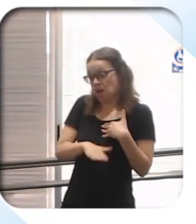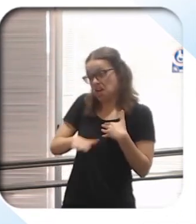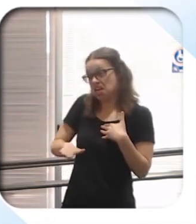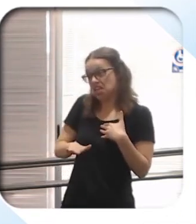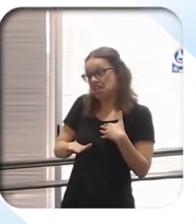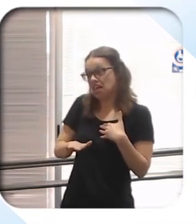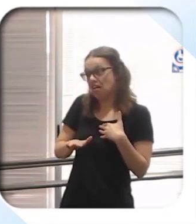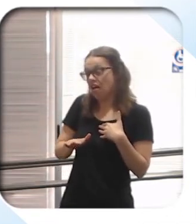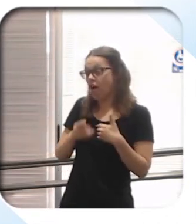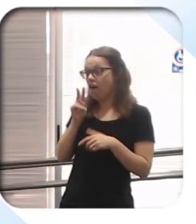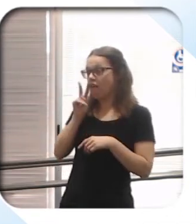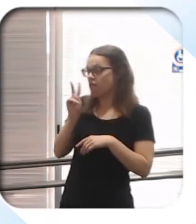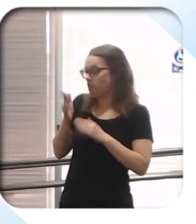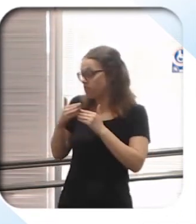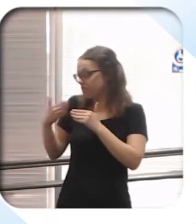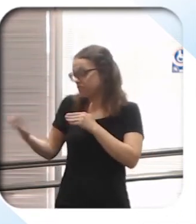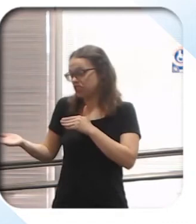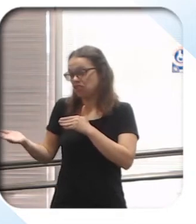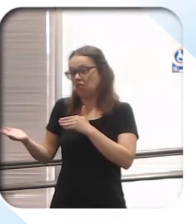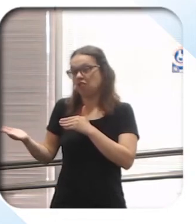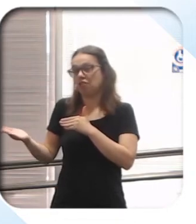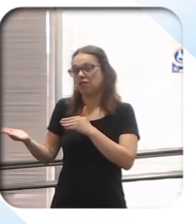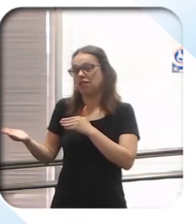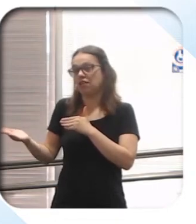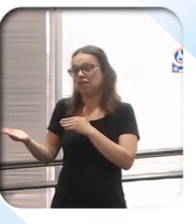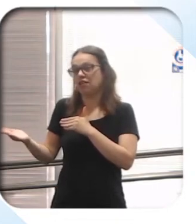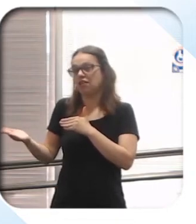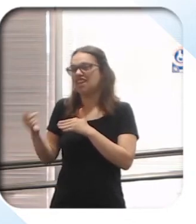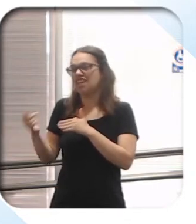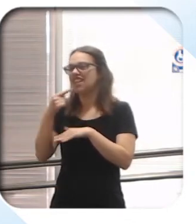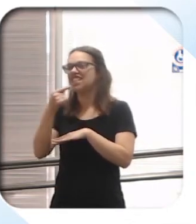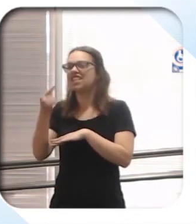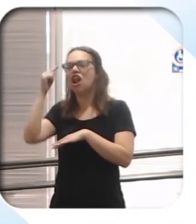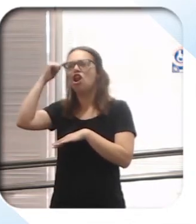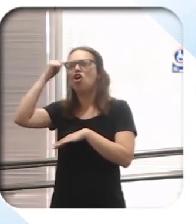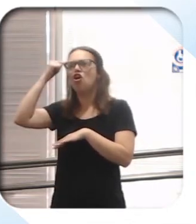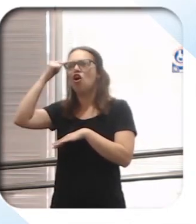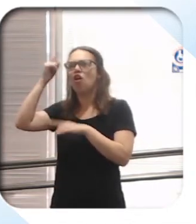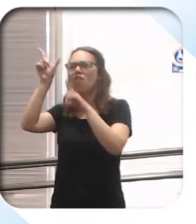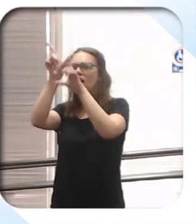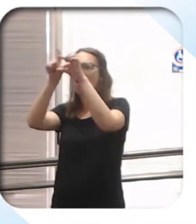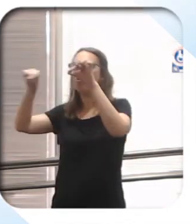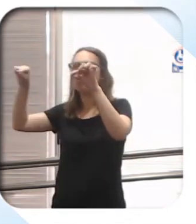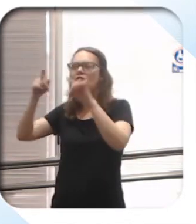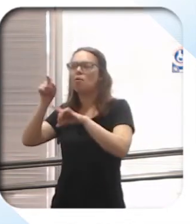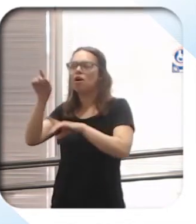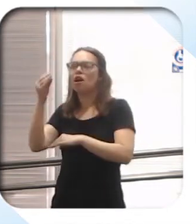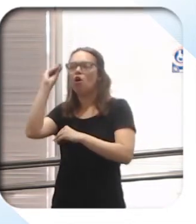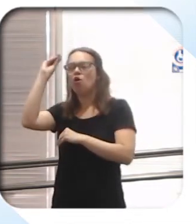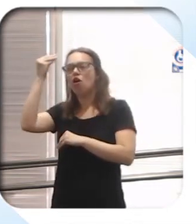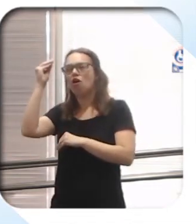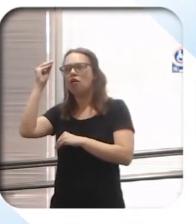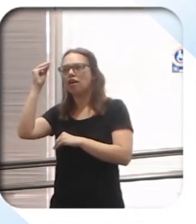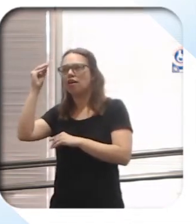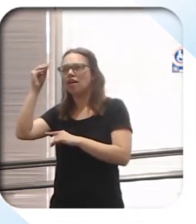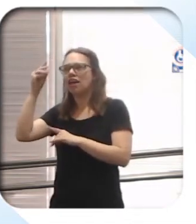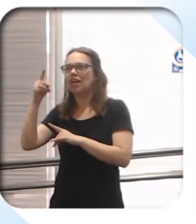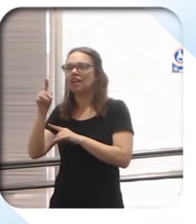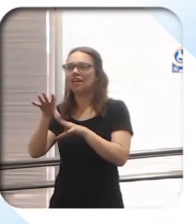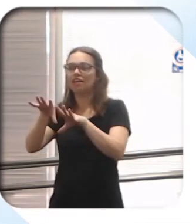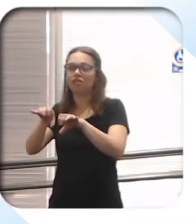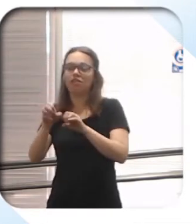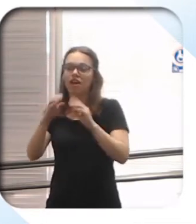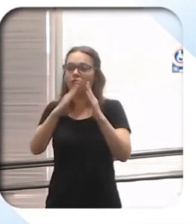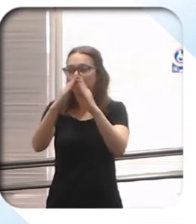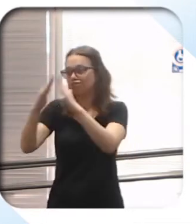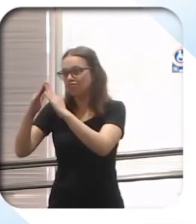era ver a un vecino que le llamaban el loco de la luna, porque era un joven que vivía en un complejo de